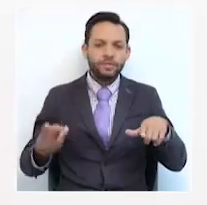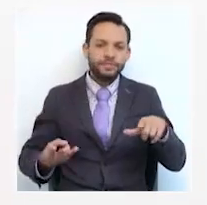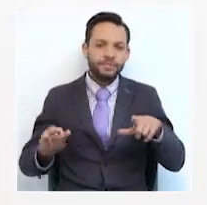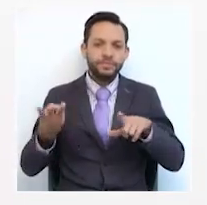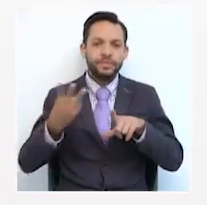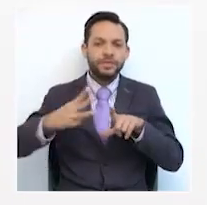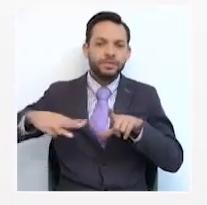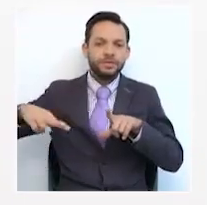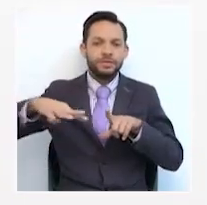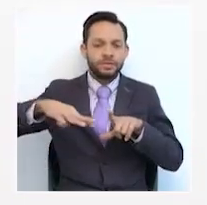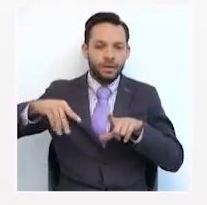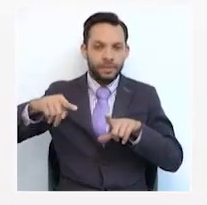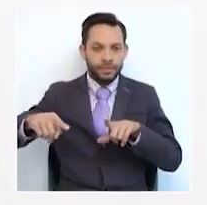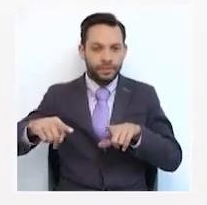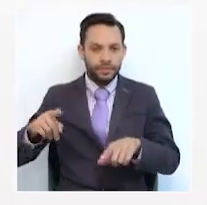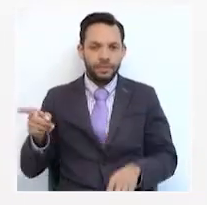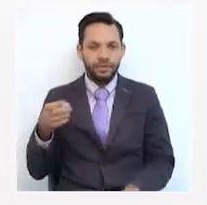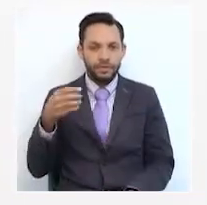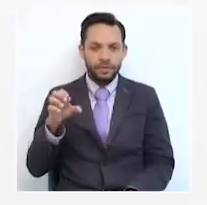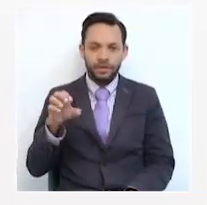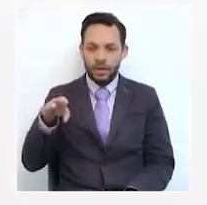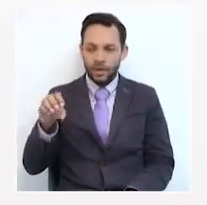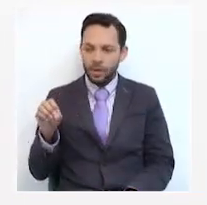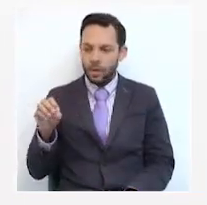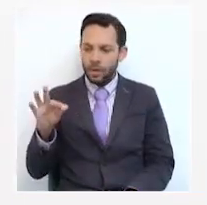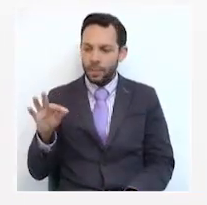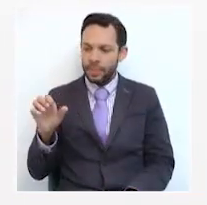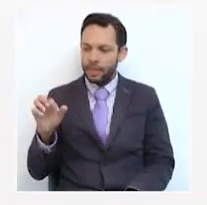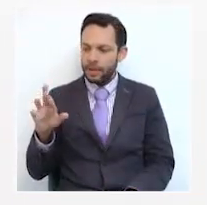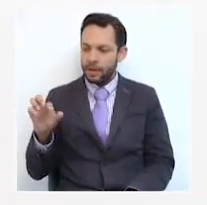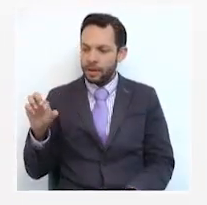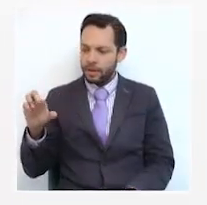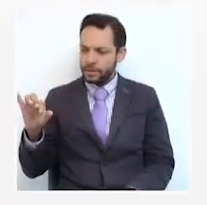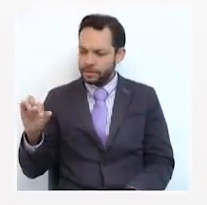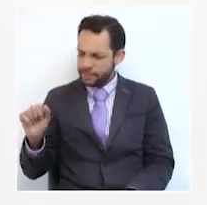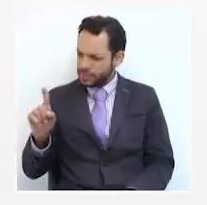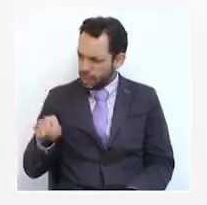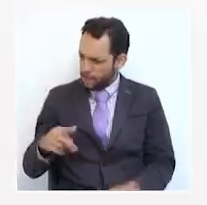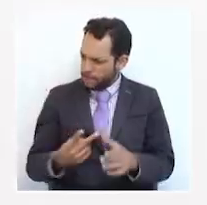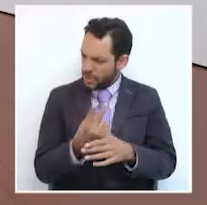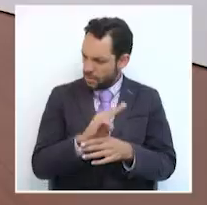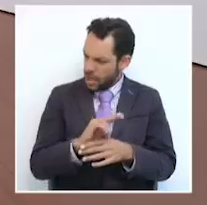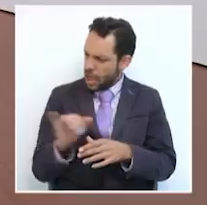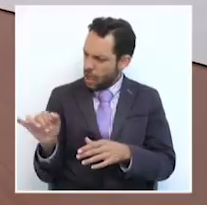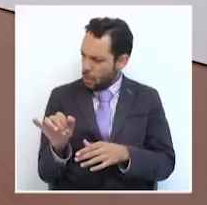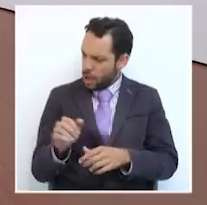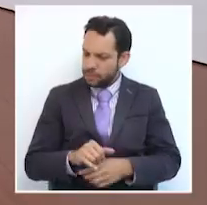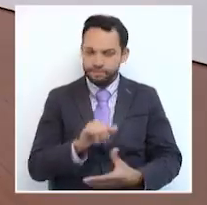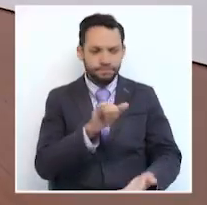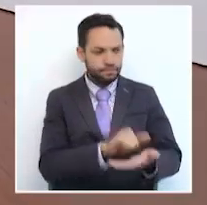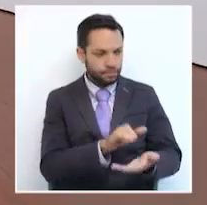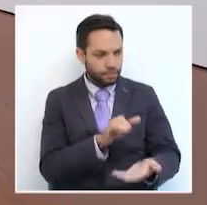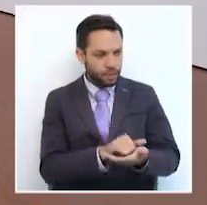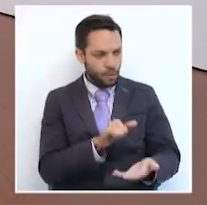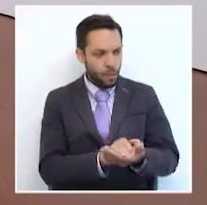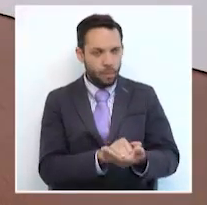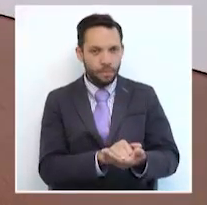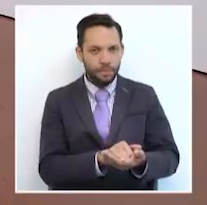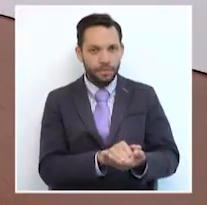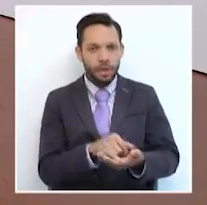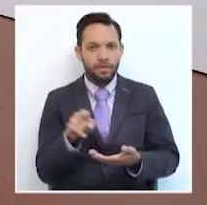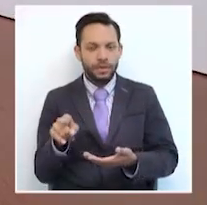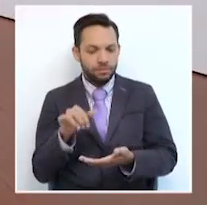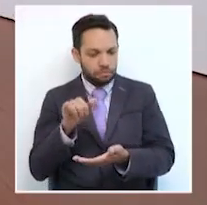geo terapia yo no sé si en el de villamaría caldas también se deje o terapia claro a todos los pacientes de y más